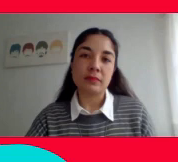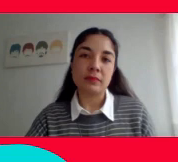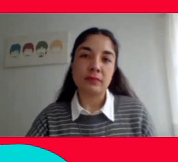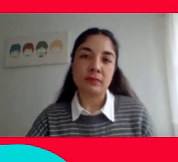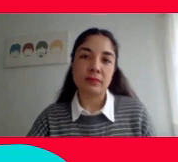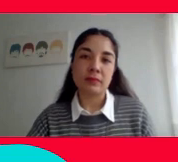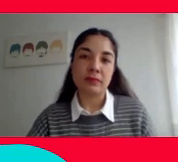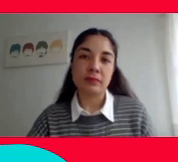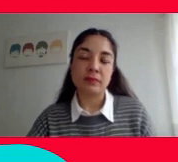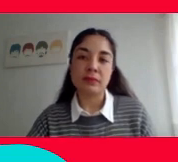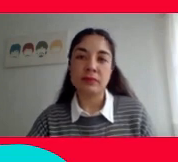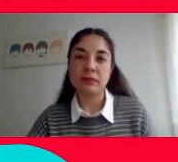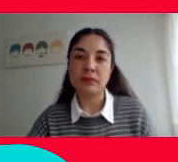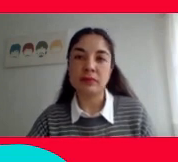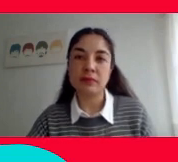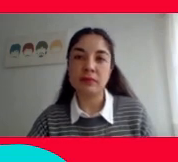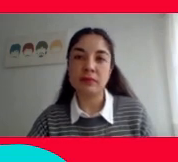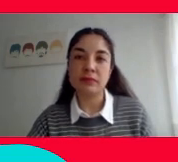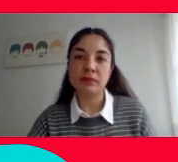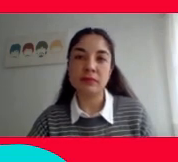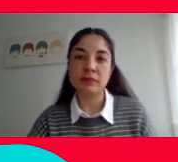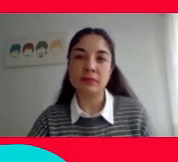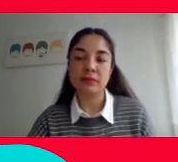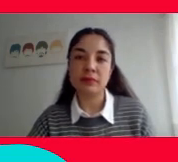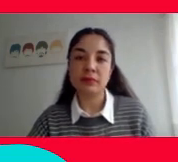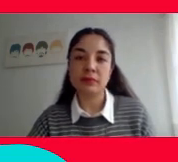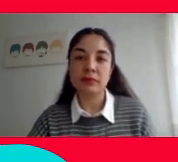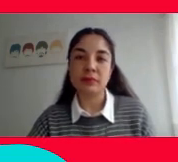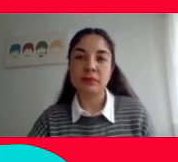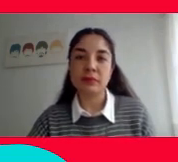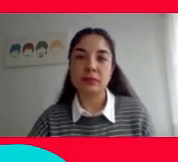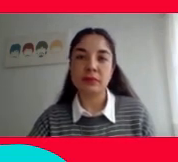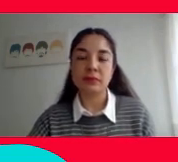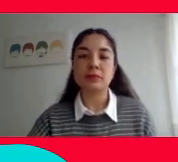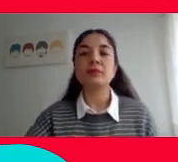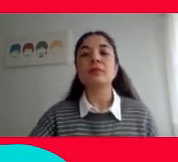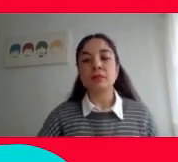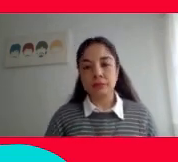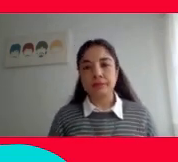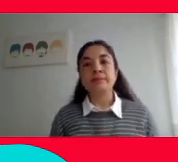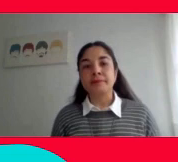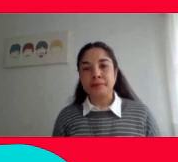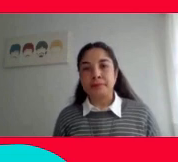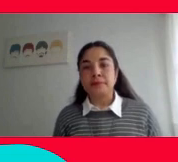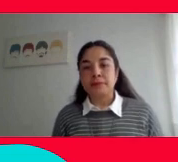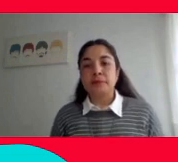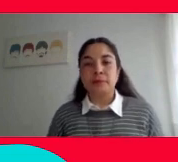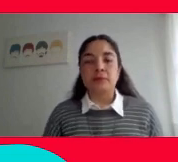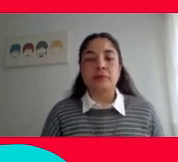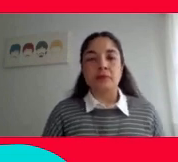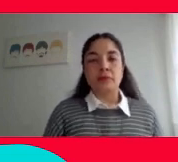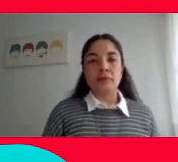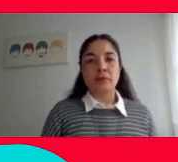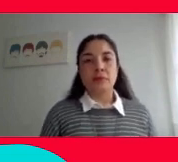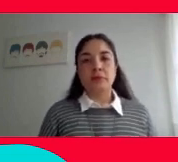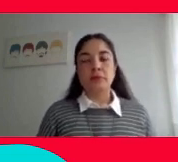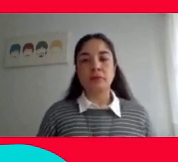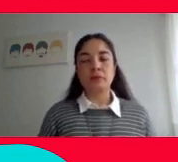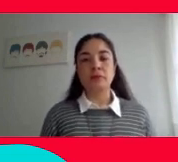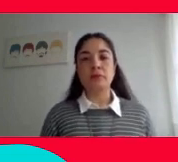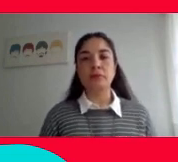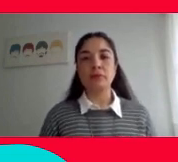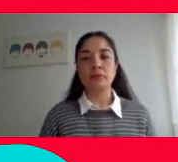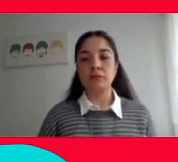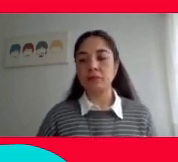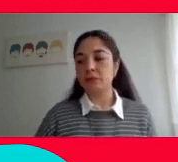de esta variante. Sin ir más lejos, ¿cierto?, nuestros colegas peruanos nos alertaron que dentro del pool de secuencias que había en